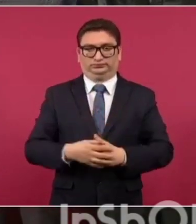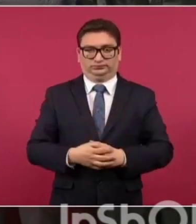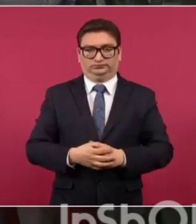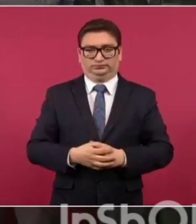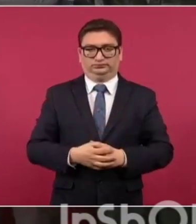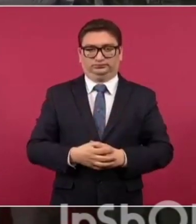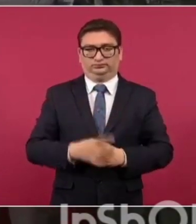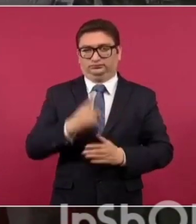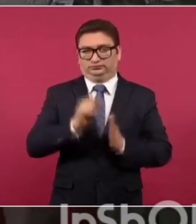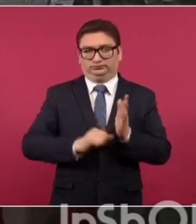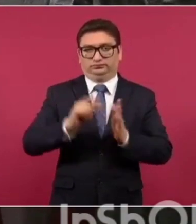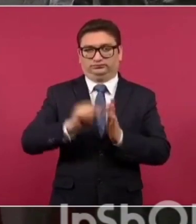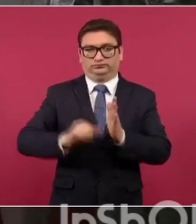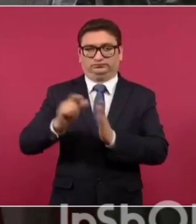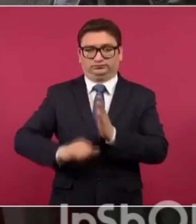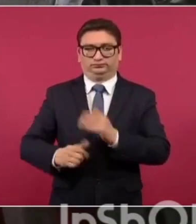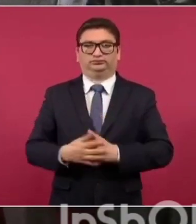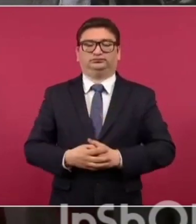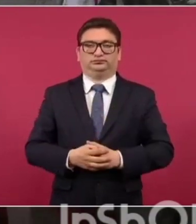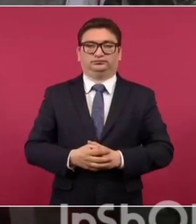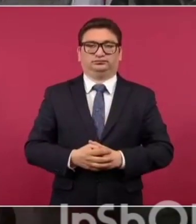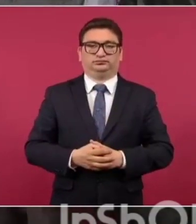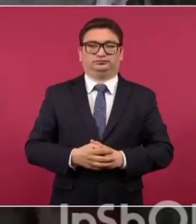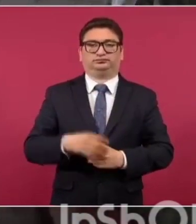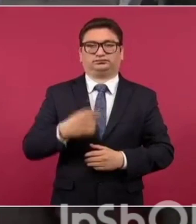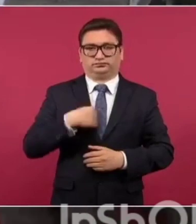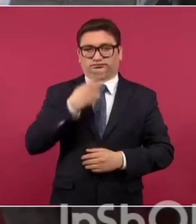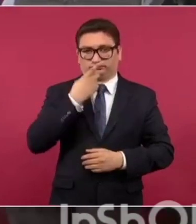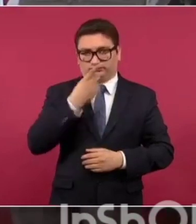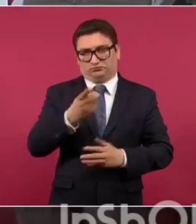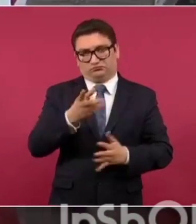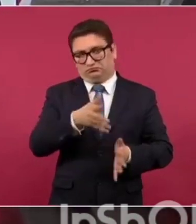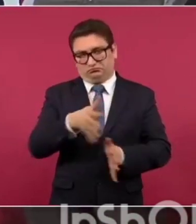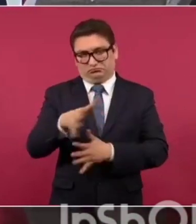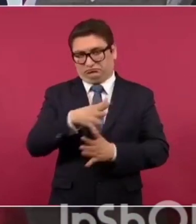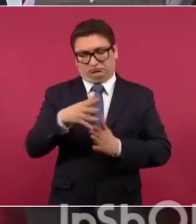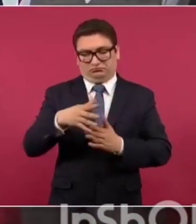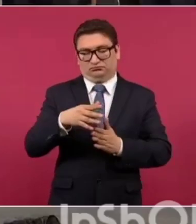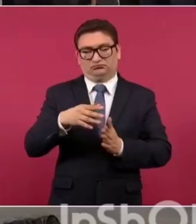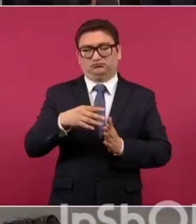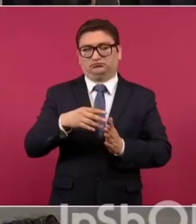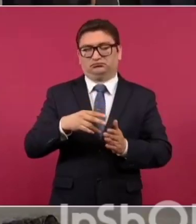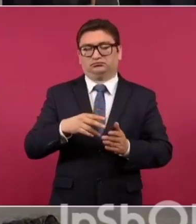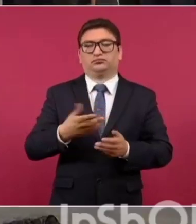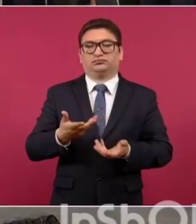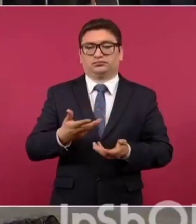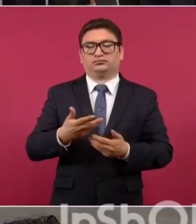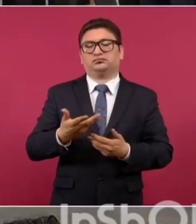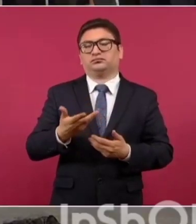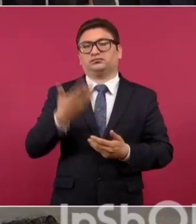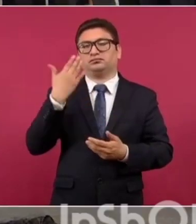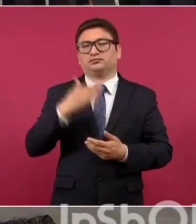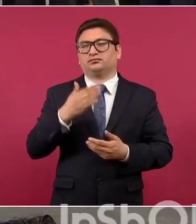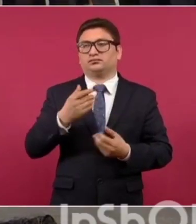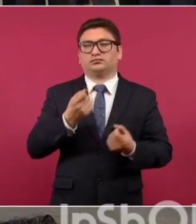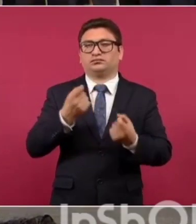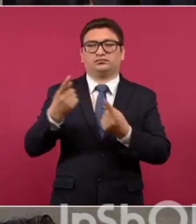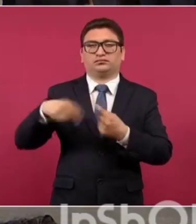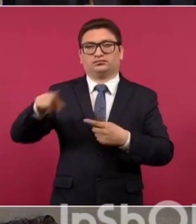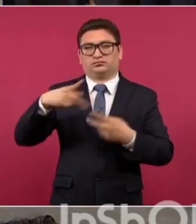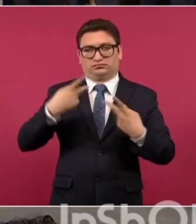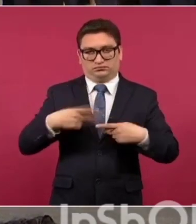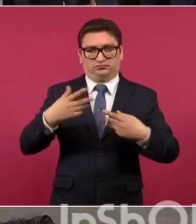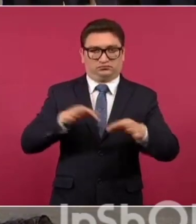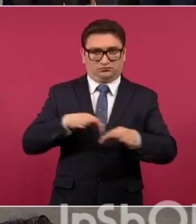promedio mensual. Y estoy hablando del promedio, ¿sí? Hay muchos trabajadores que